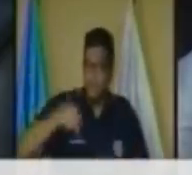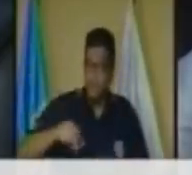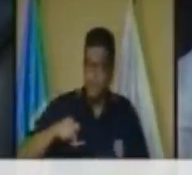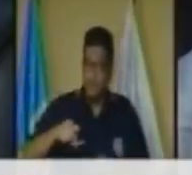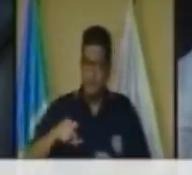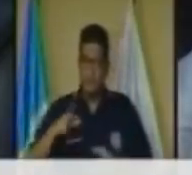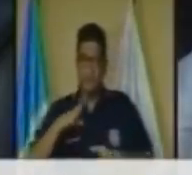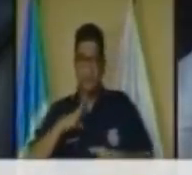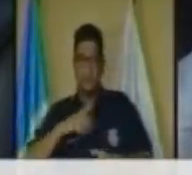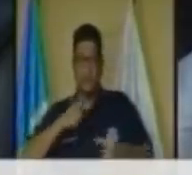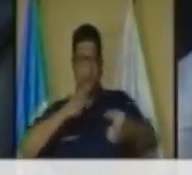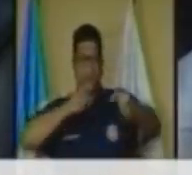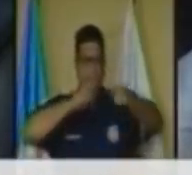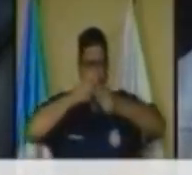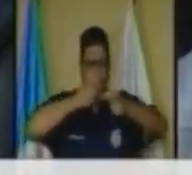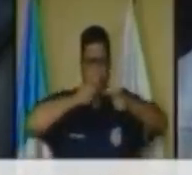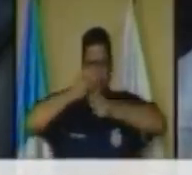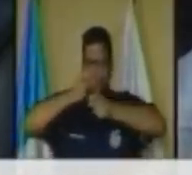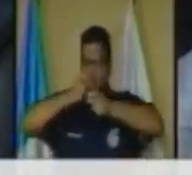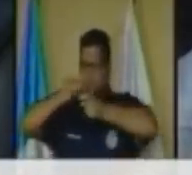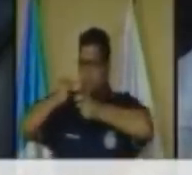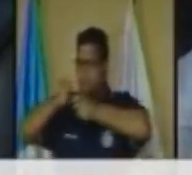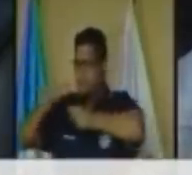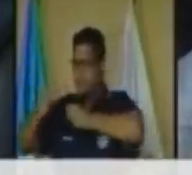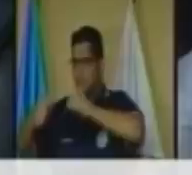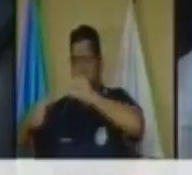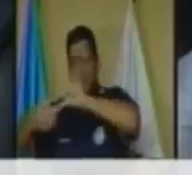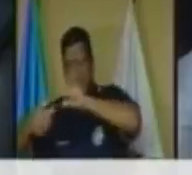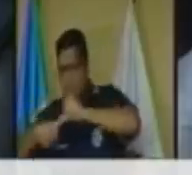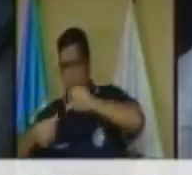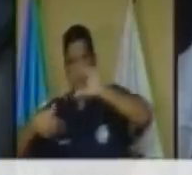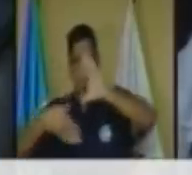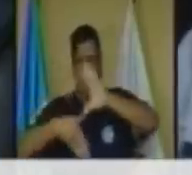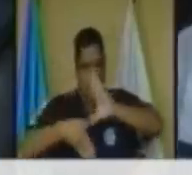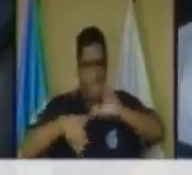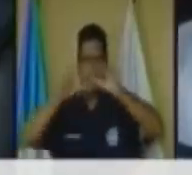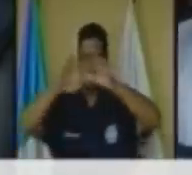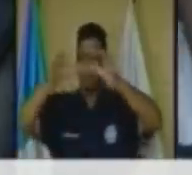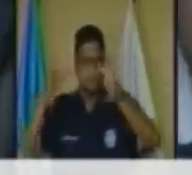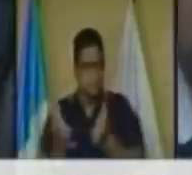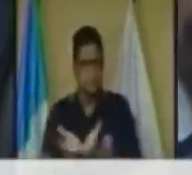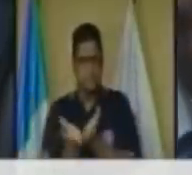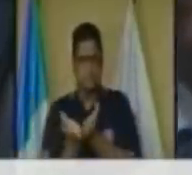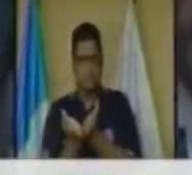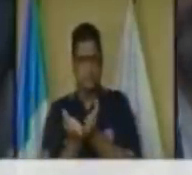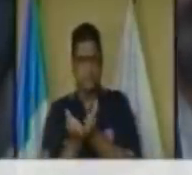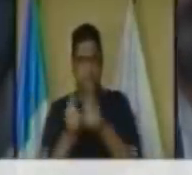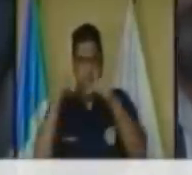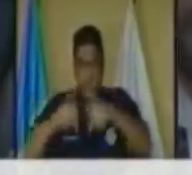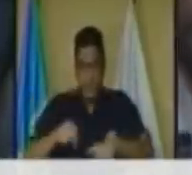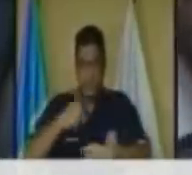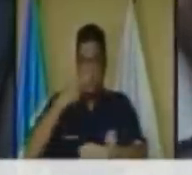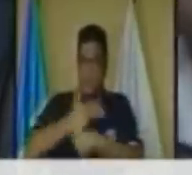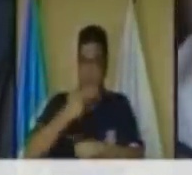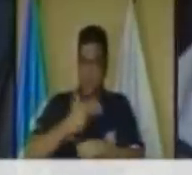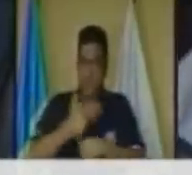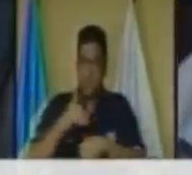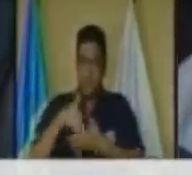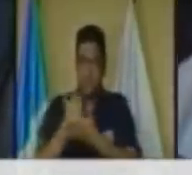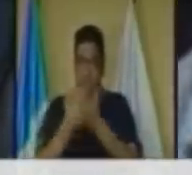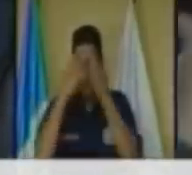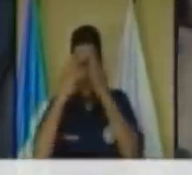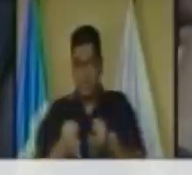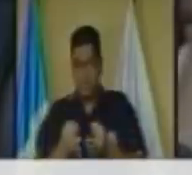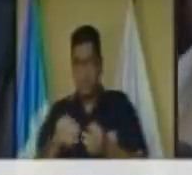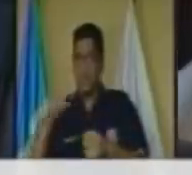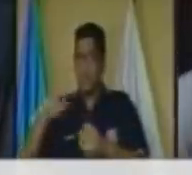medidas extraordinarias en todos los países de la región y del mundo. Algunas de las medidas que se adoptaron ayer aquí en Guatemala, hoy se están adoptando